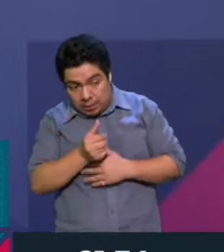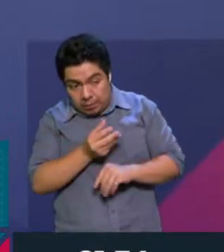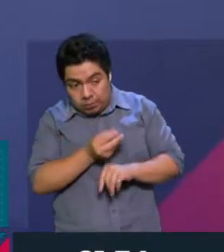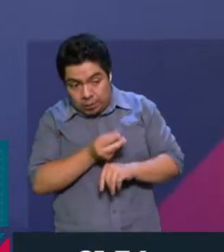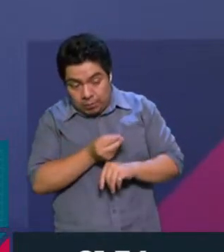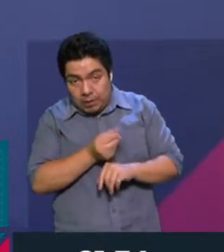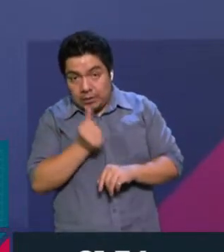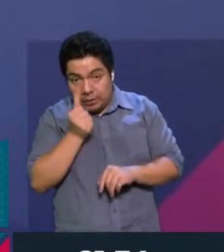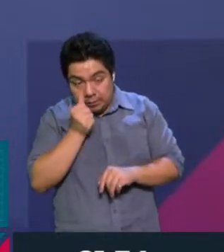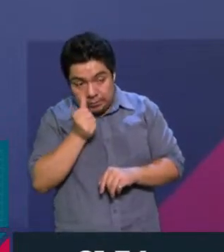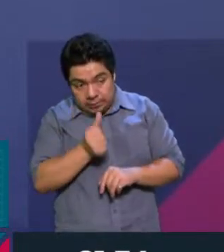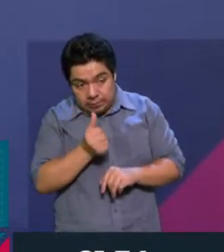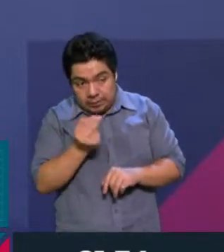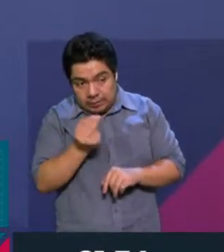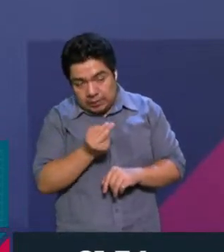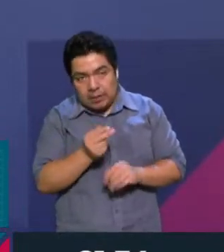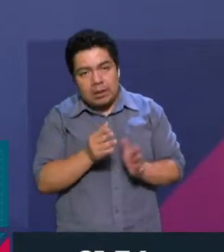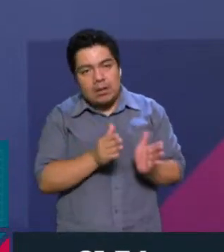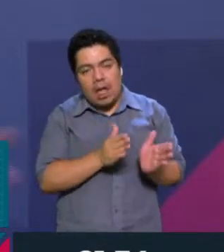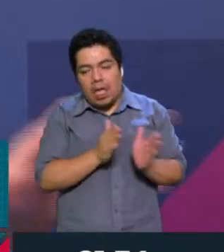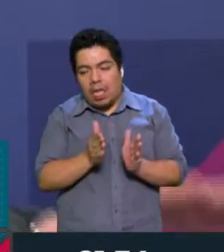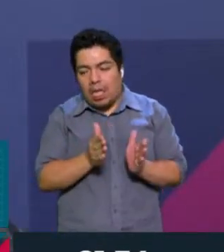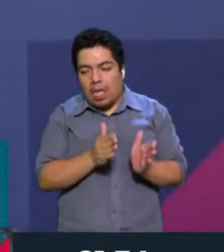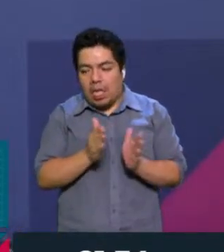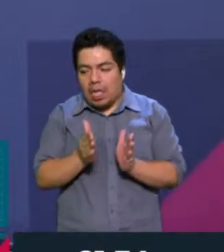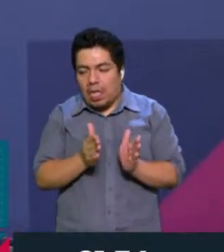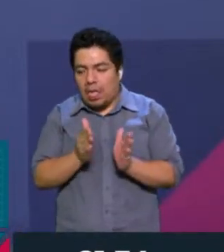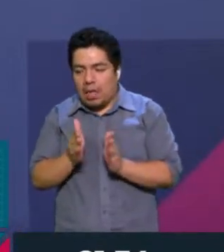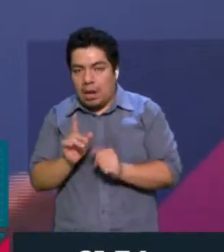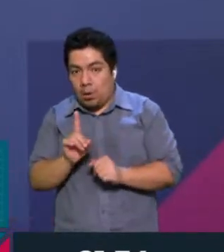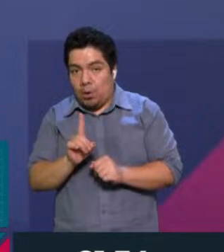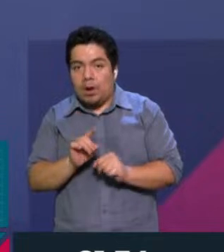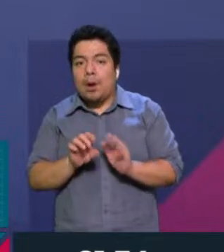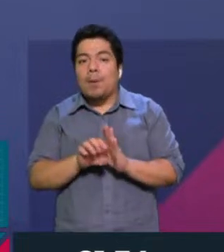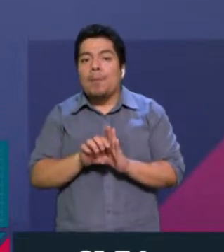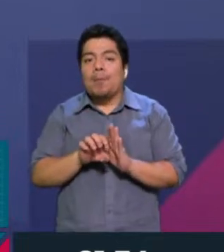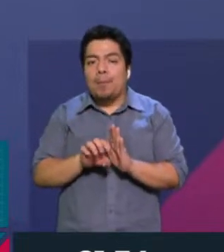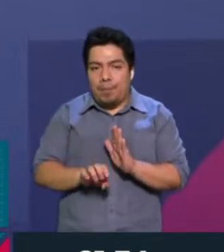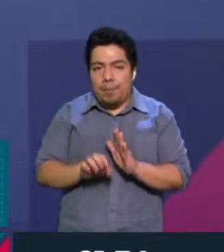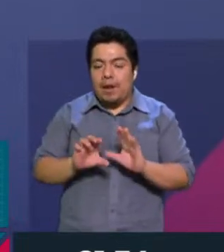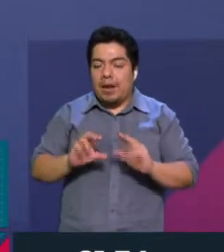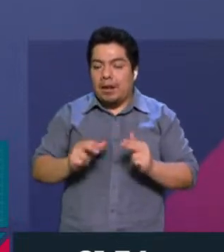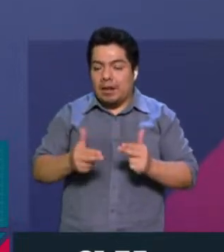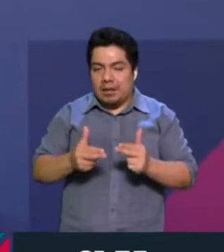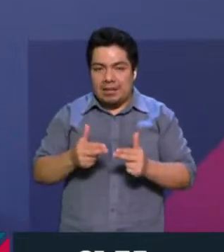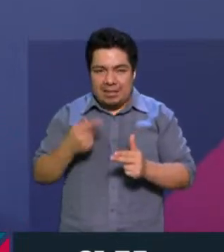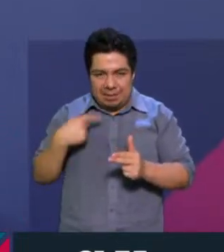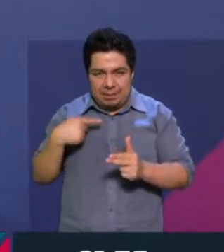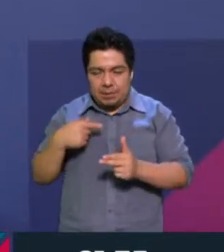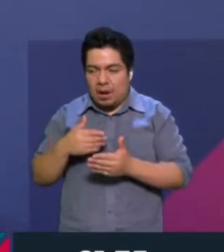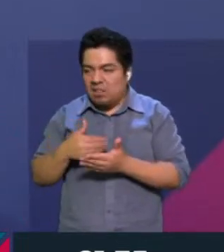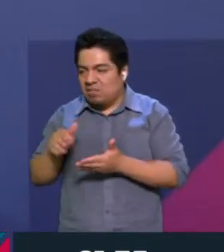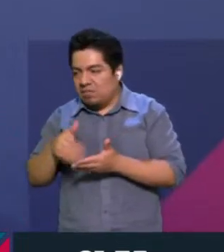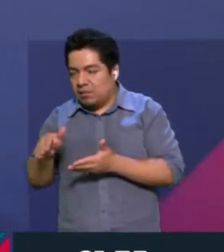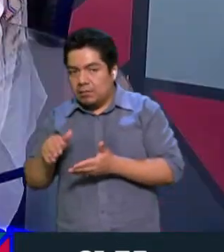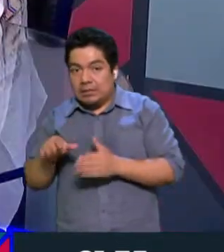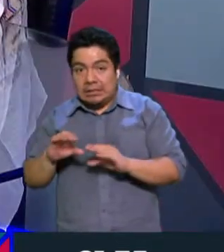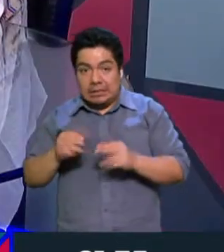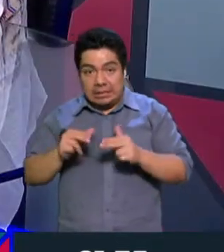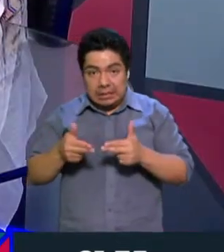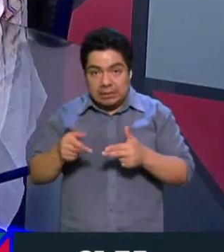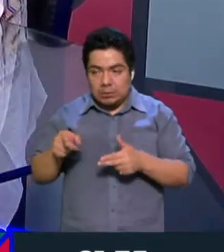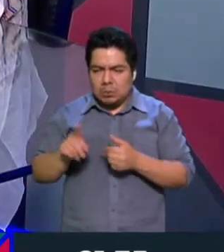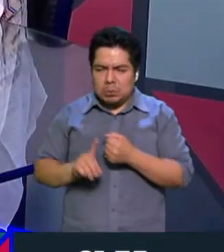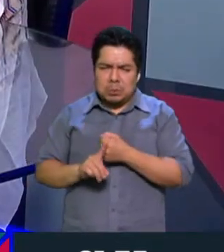incluso diría que no se posponga o justifique, por ejemplo, el tema de los desplazados en Chiapas. Claro. Chiapas es un punto muy caliente que hay que